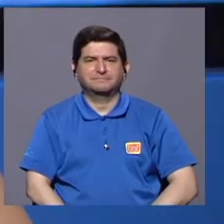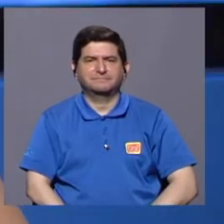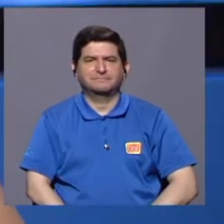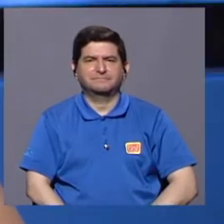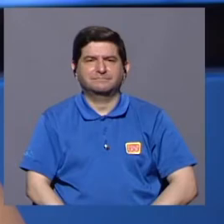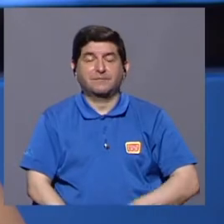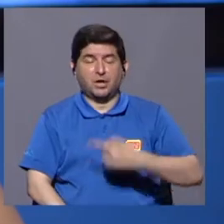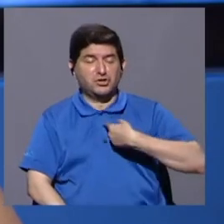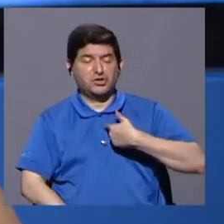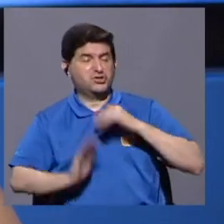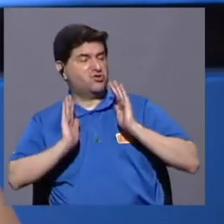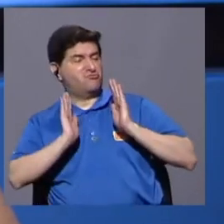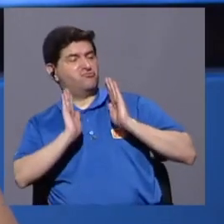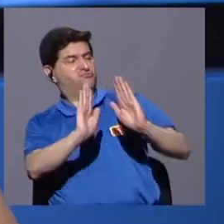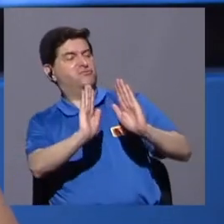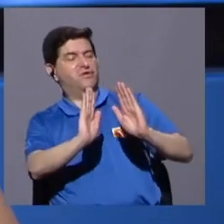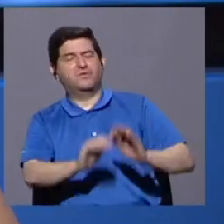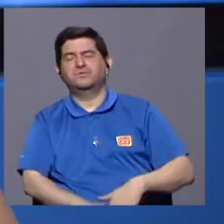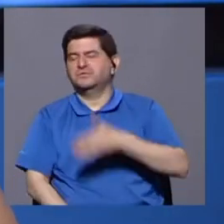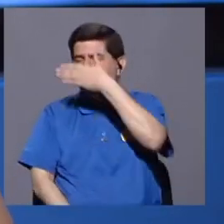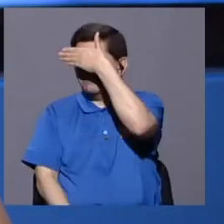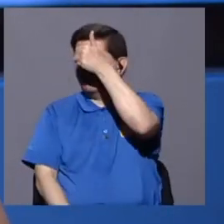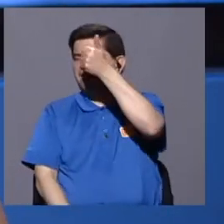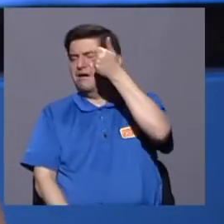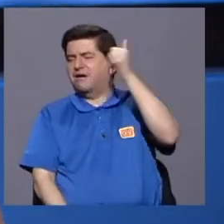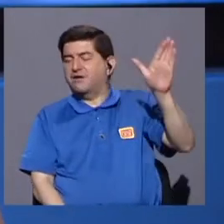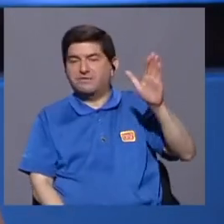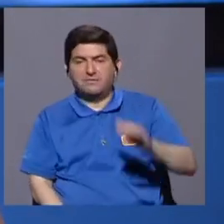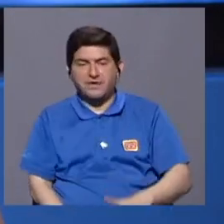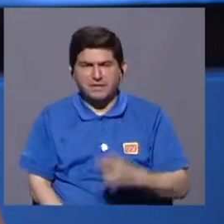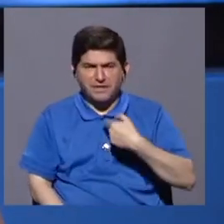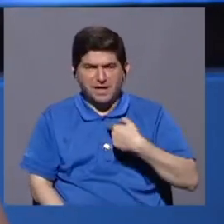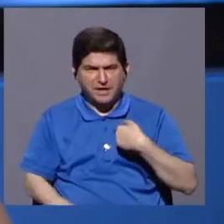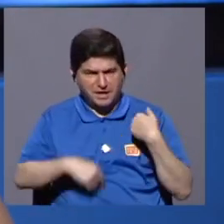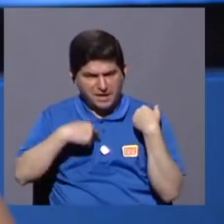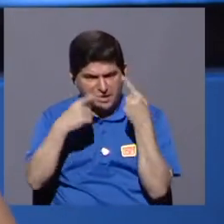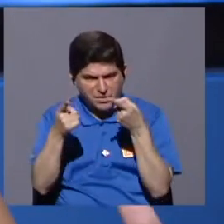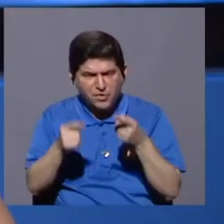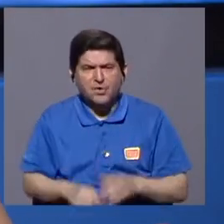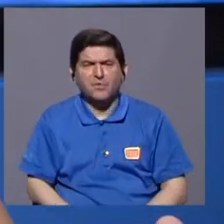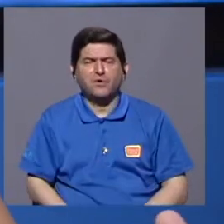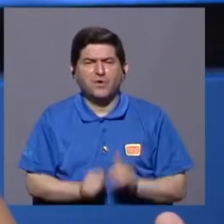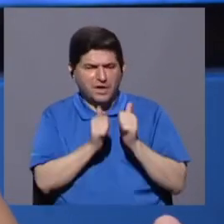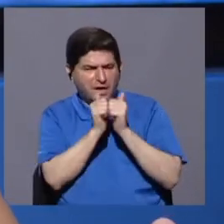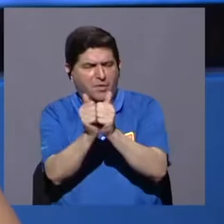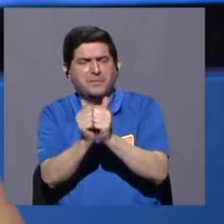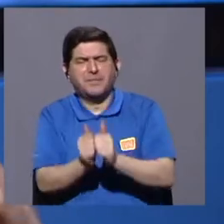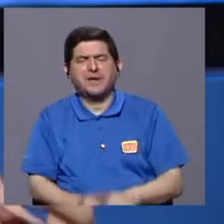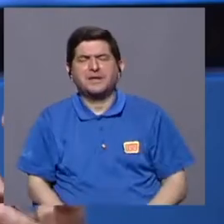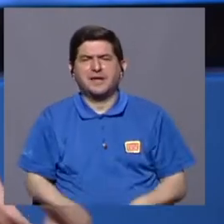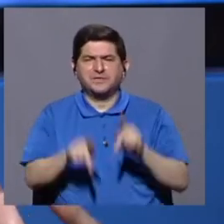Y me rehúso a perder la memoria que me lleva a caminar junto a mis ancestros.